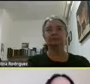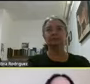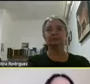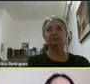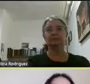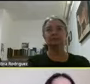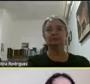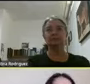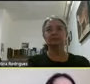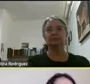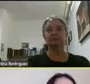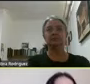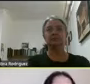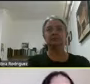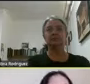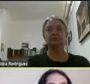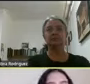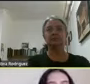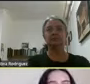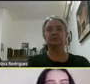lesión